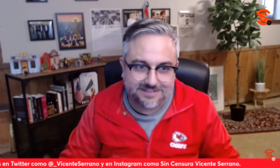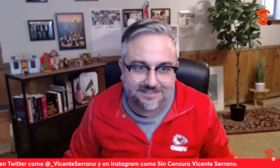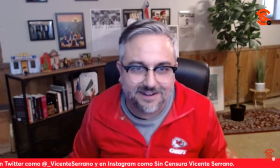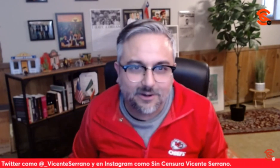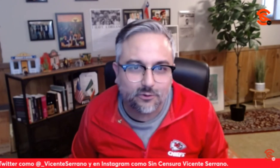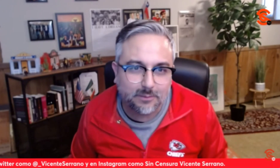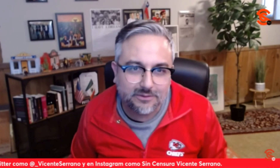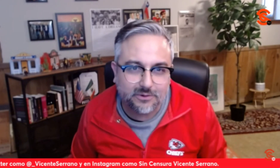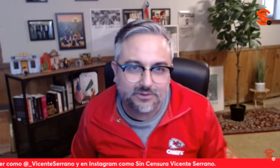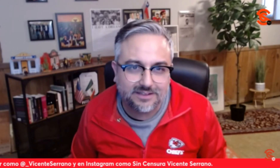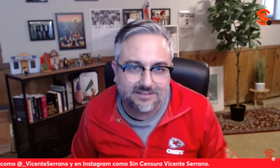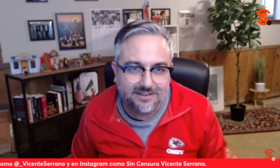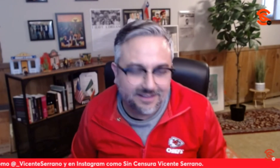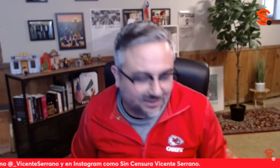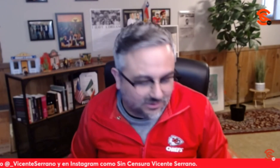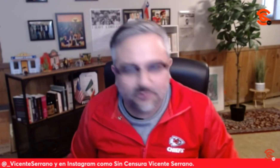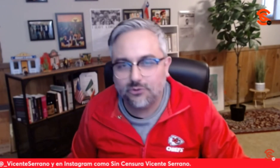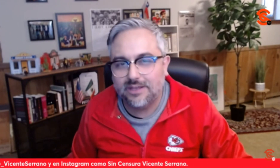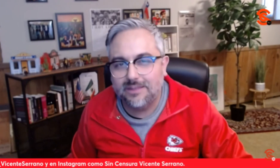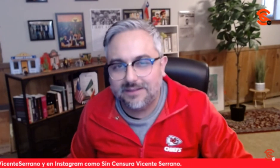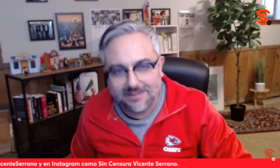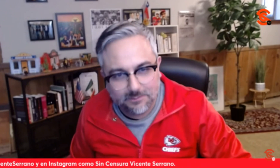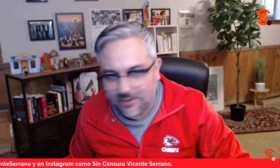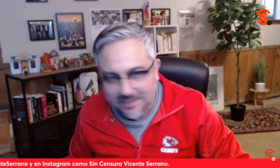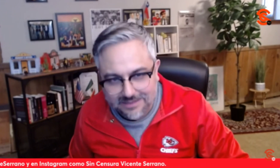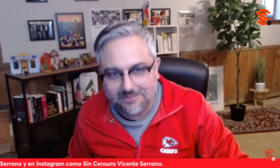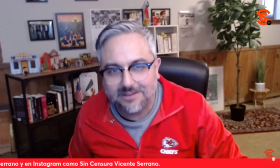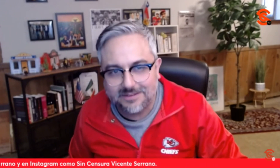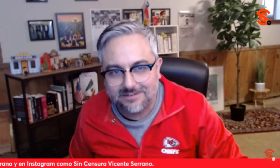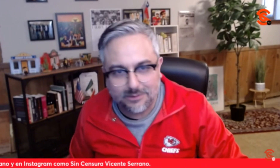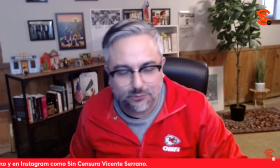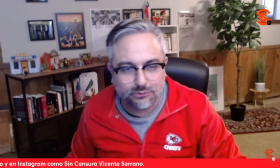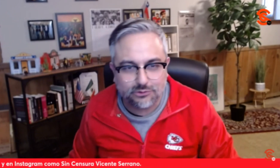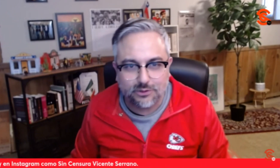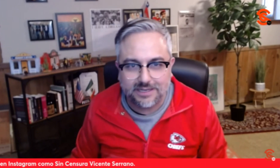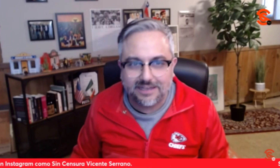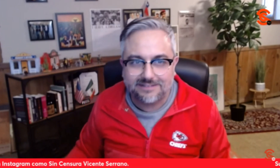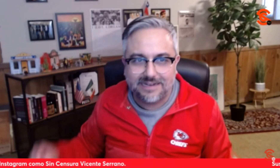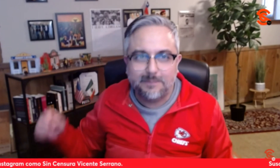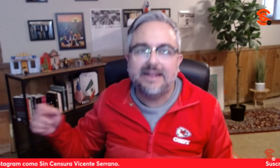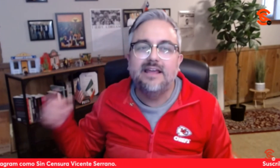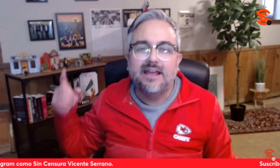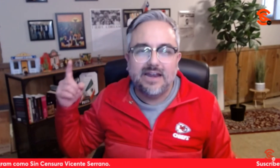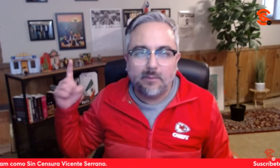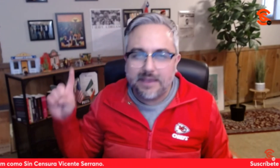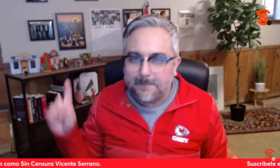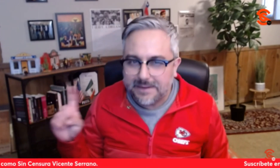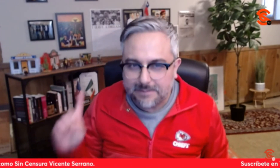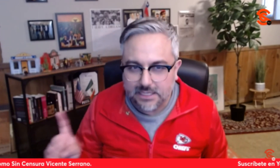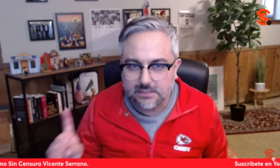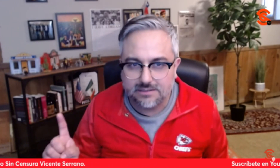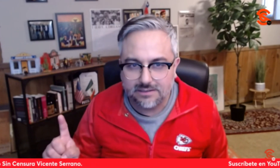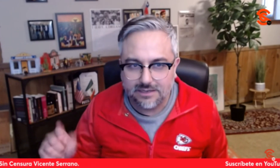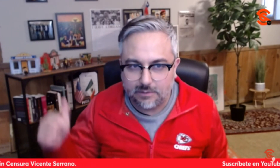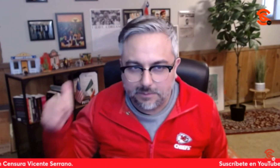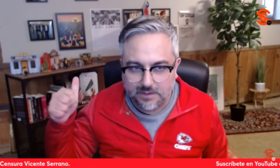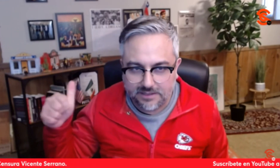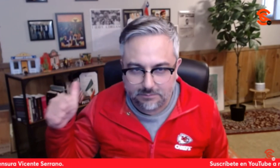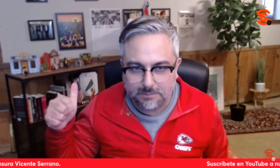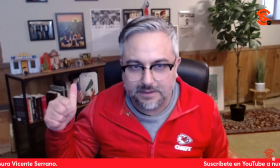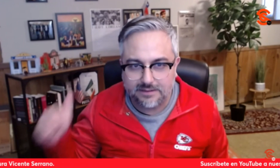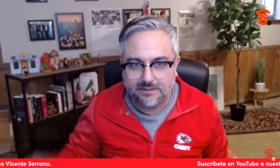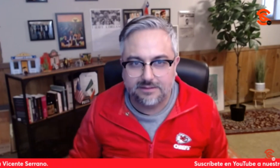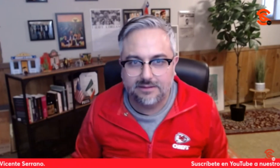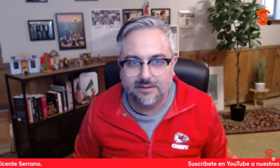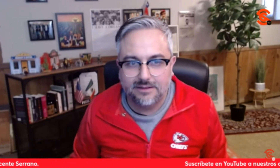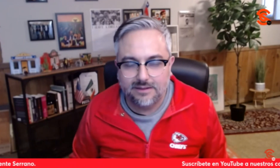captó a Vicente Serrano tomando notas. Una foto que ya debería tener por ahí, don David, es una foto histórica que hasta mire, la voy a imprimir y la voy a poner aquí